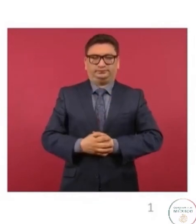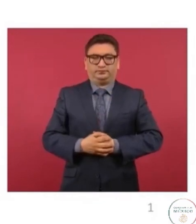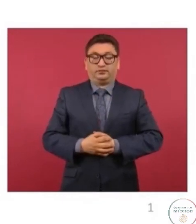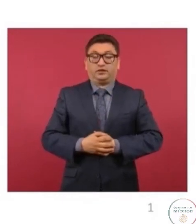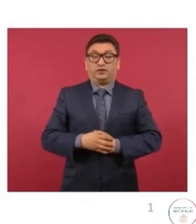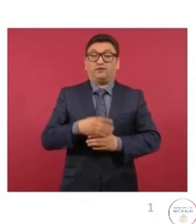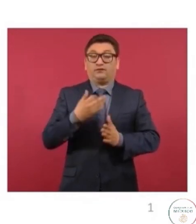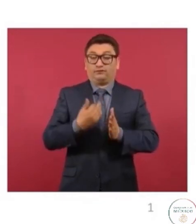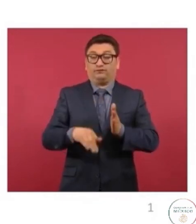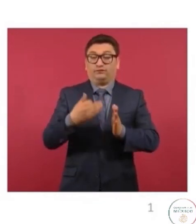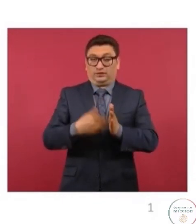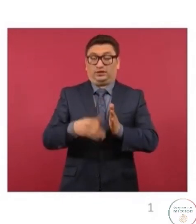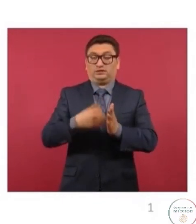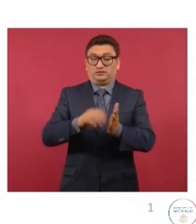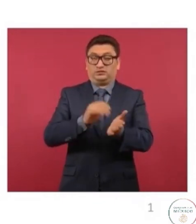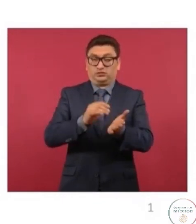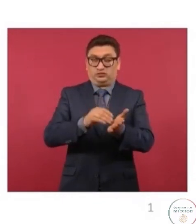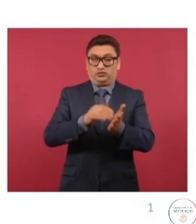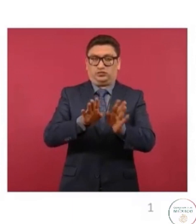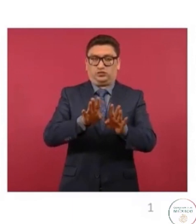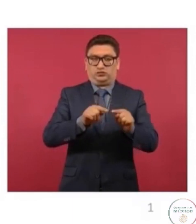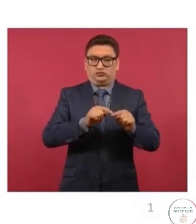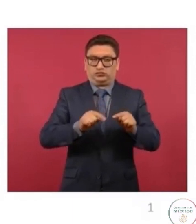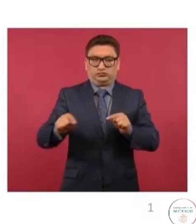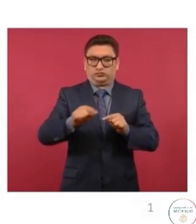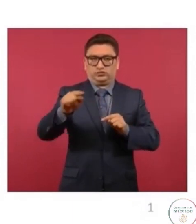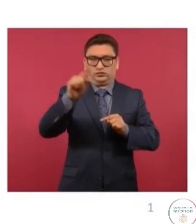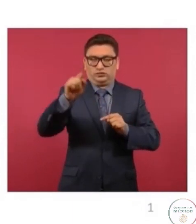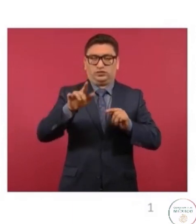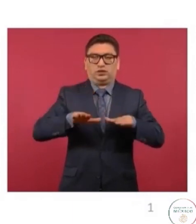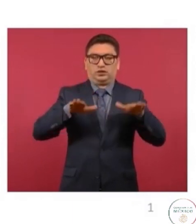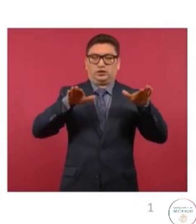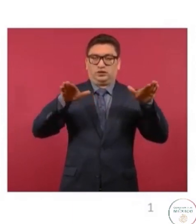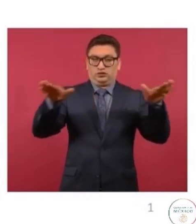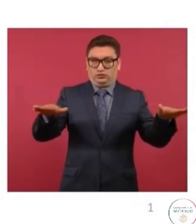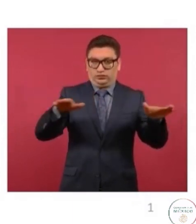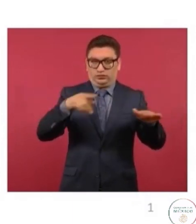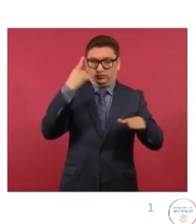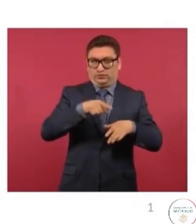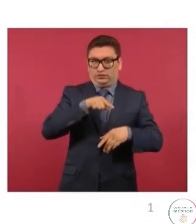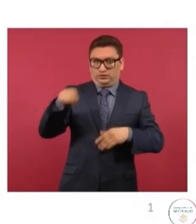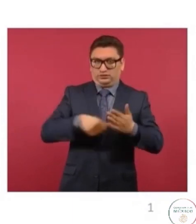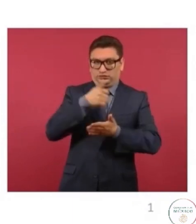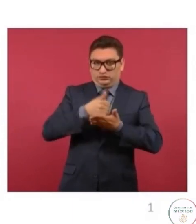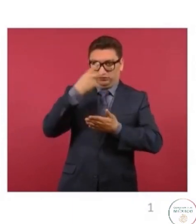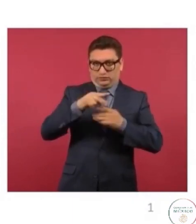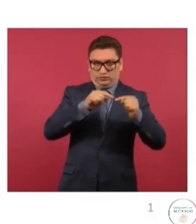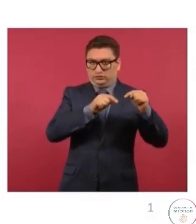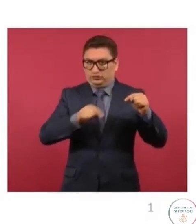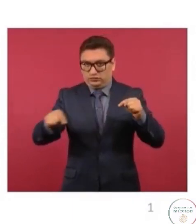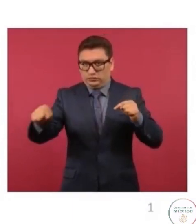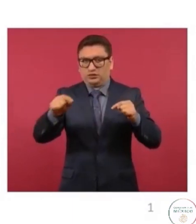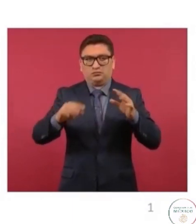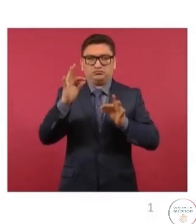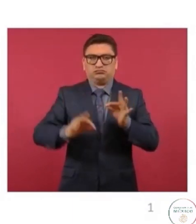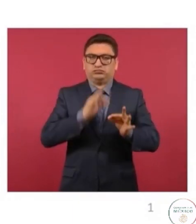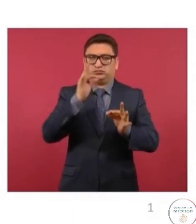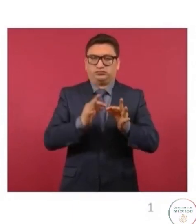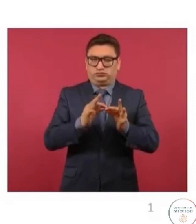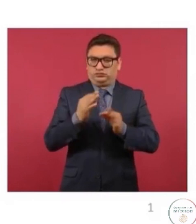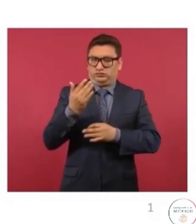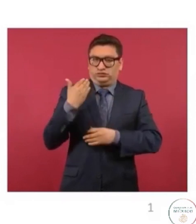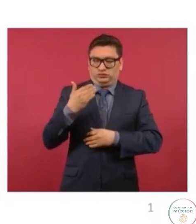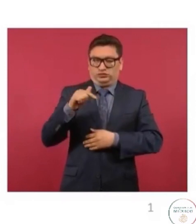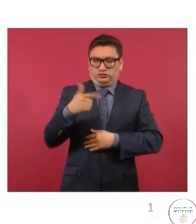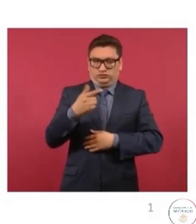quedaba pendiente un ramal de salida del aeropuerto hacia la Ciudad de México, que quedó concluido el pasado